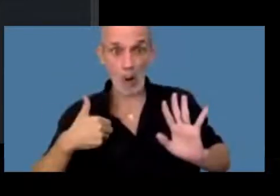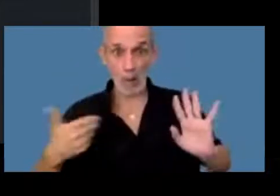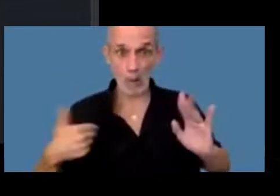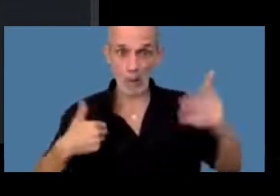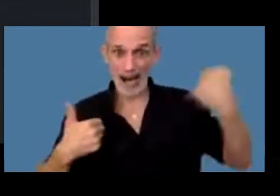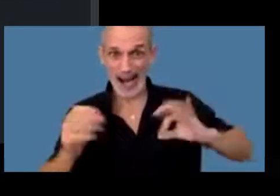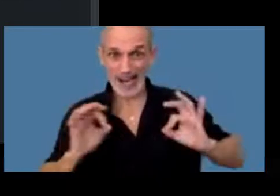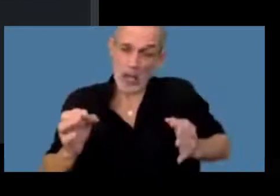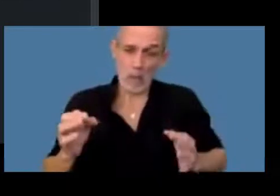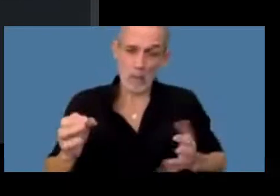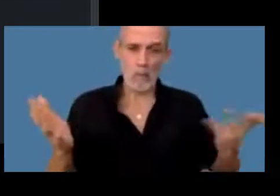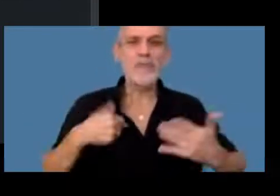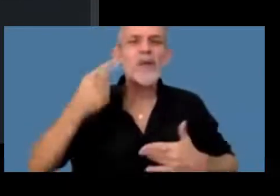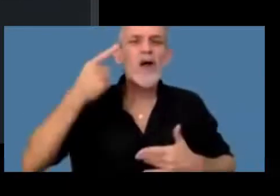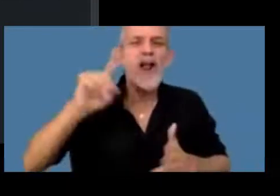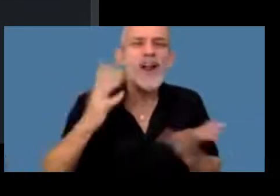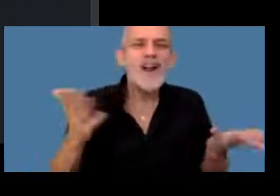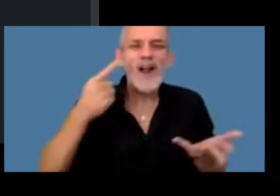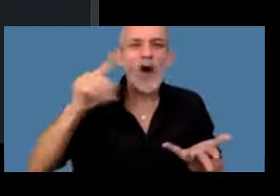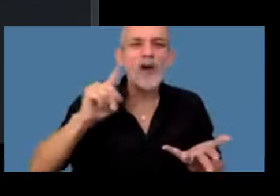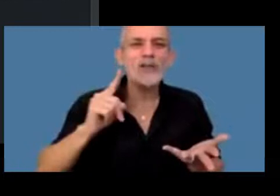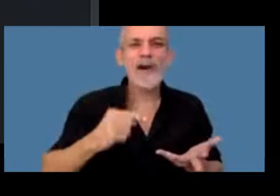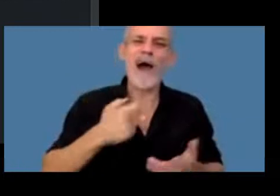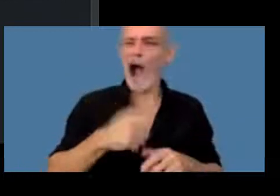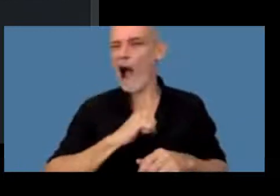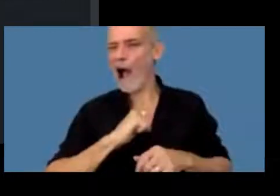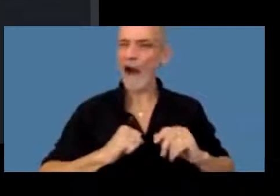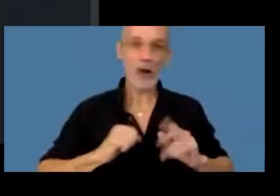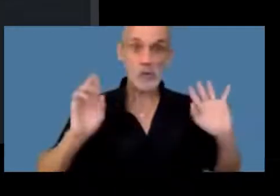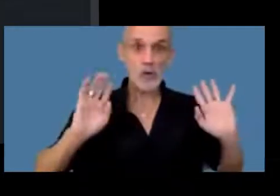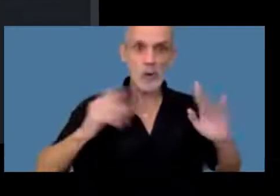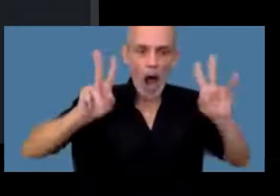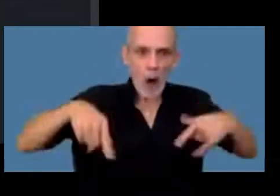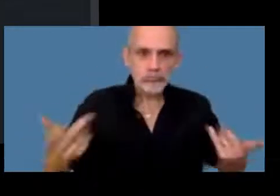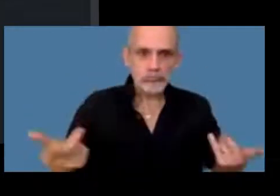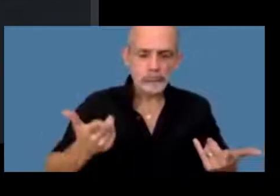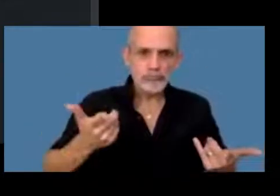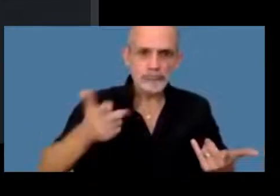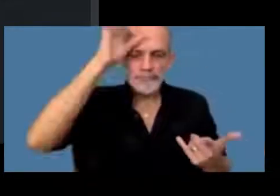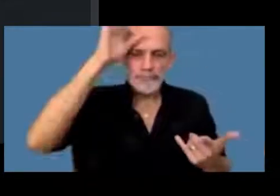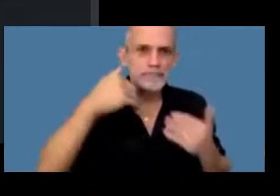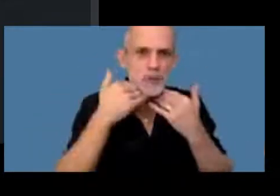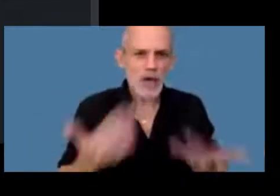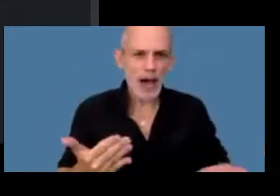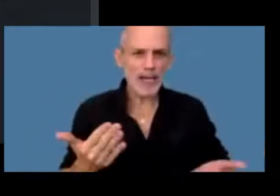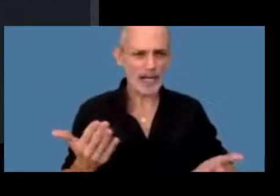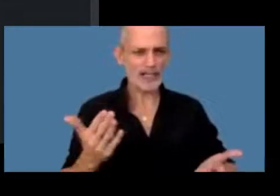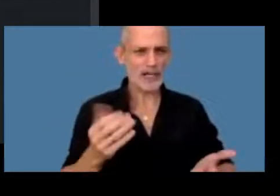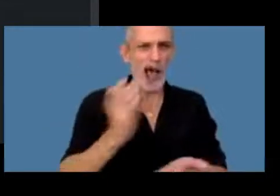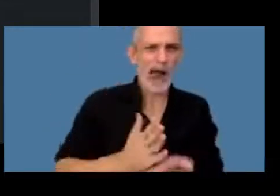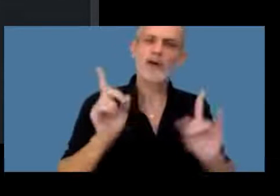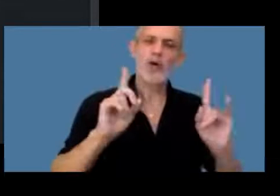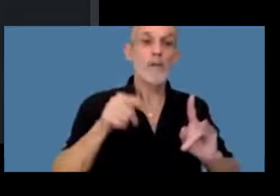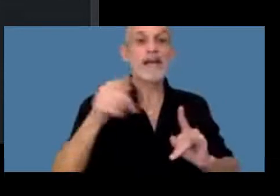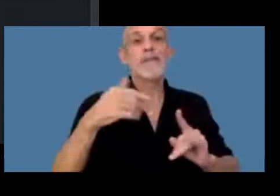Pero eso es por desconocimiento, no es porque no quieran cumplir, digamos. Entonces ahí, ojo, mirá, vos si actuás con una empresa